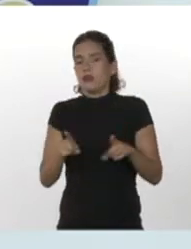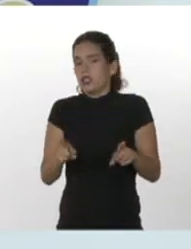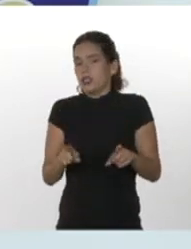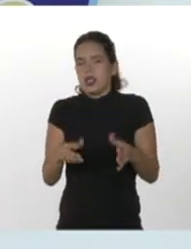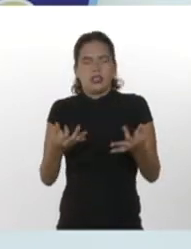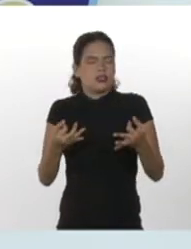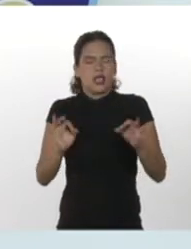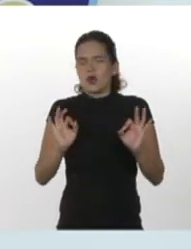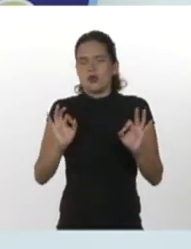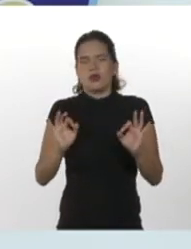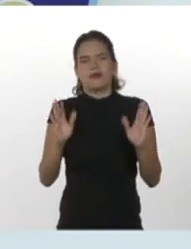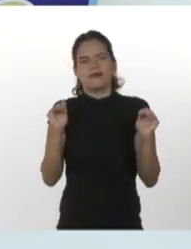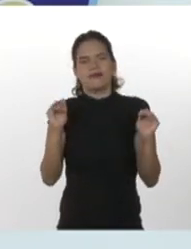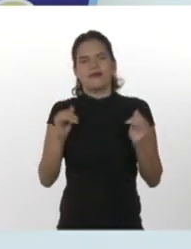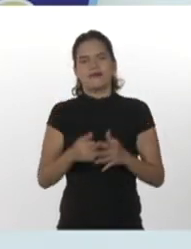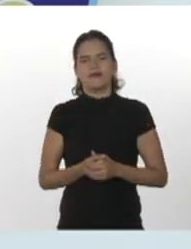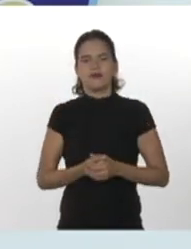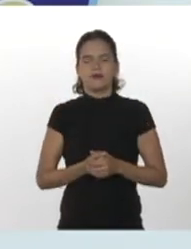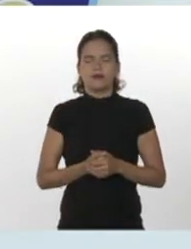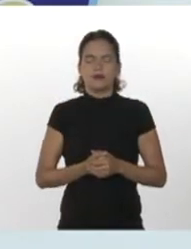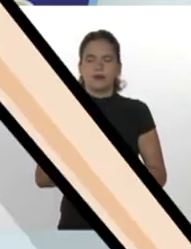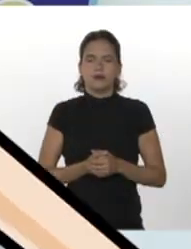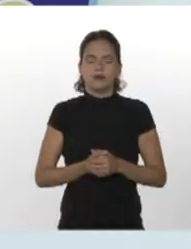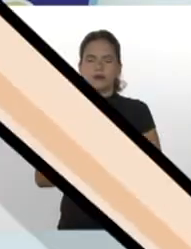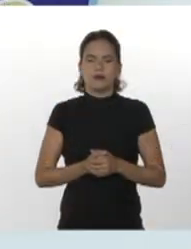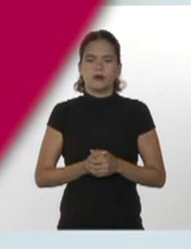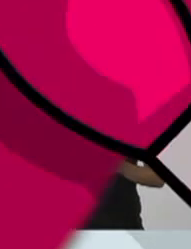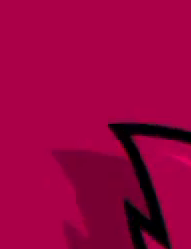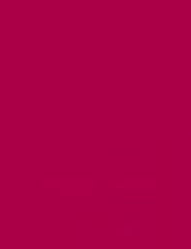ser diferente es algo común.